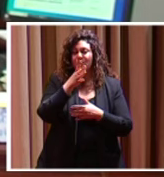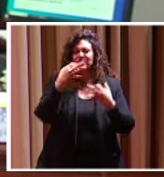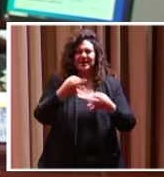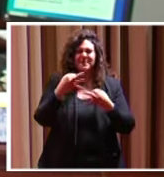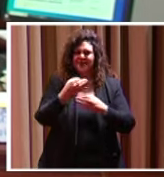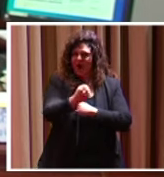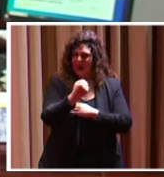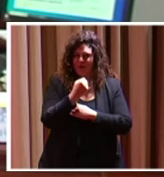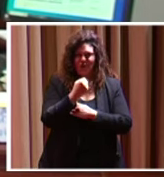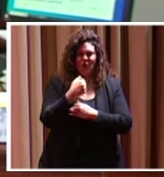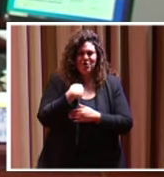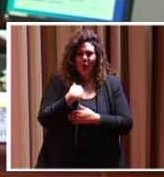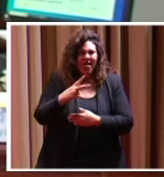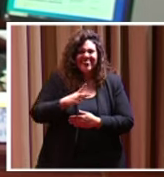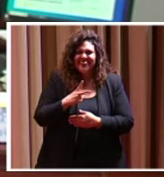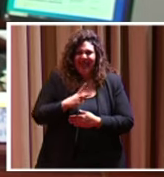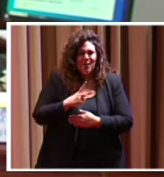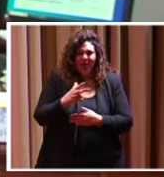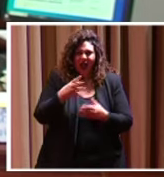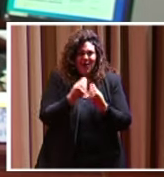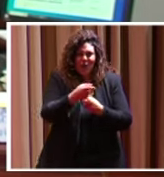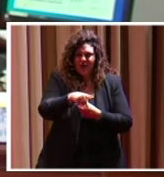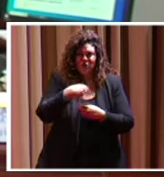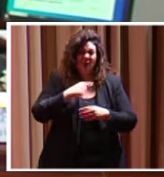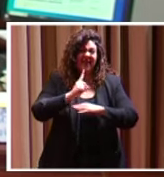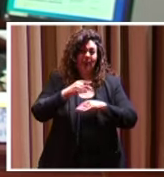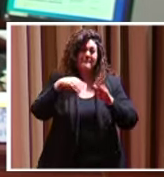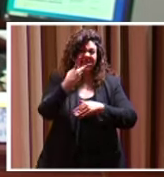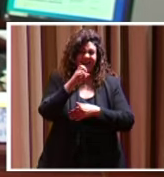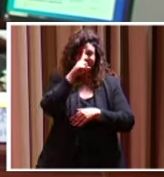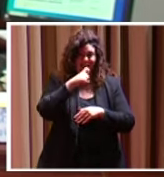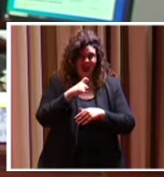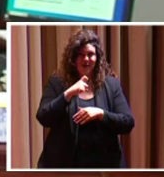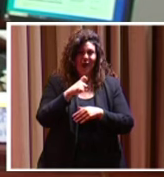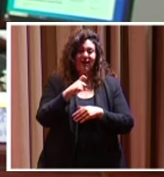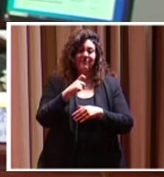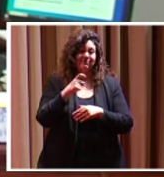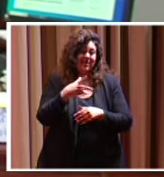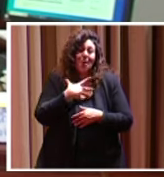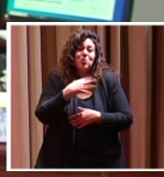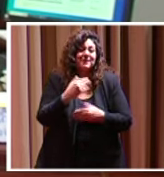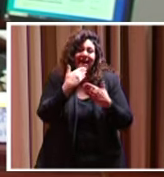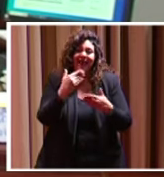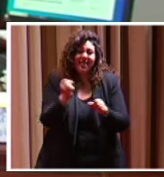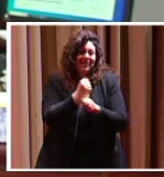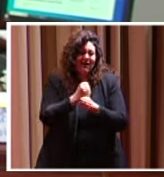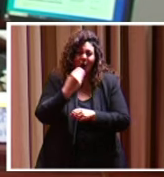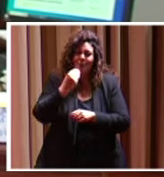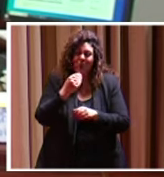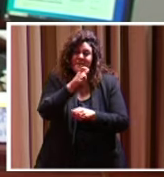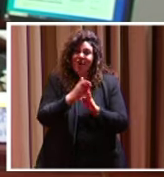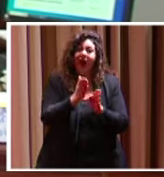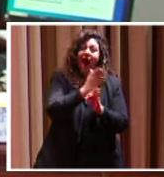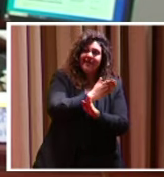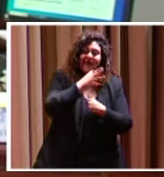debo quién soy en Granada. Ser su director durante más de dos décadas ha sido posible por el excelente trabajo de las personas que antes